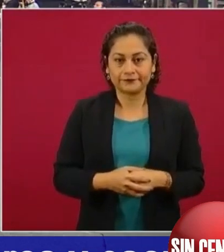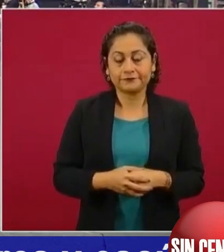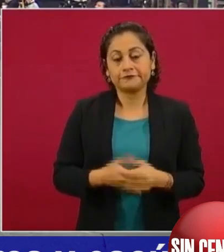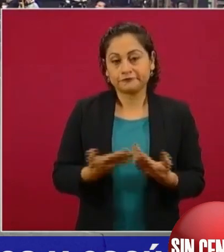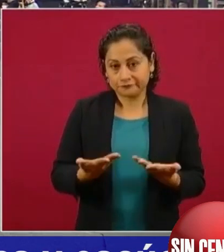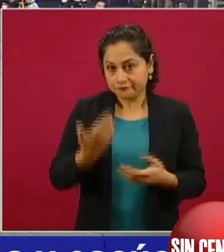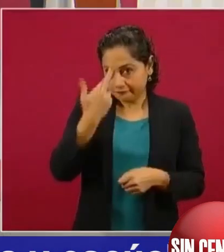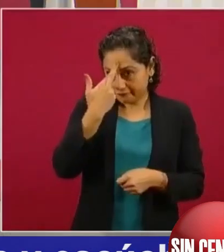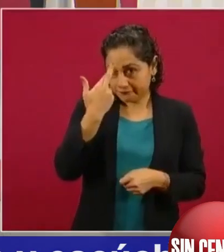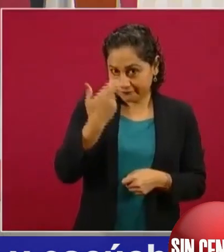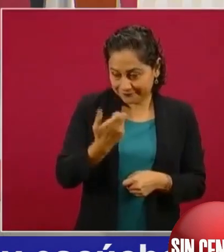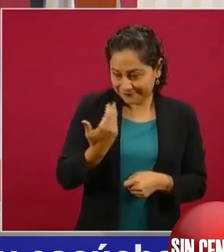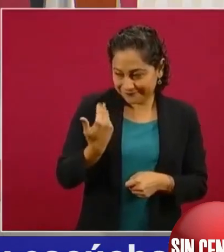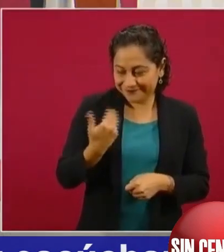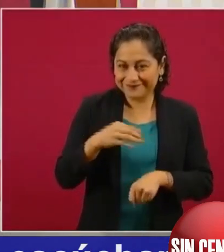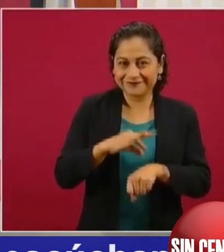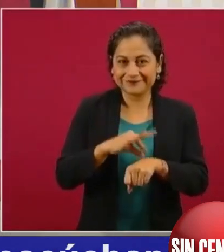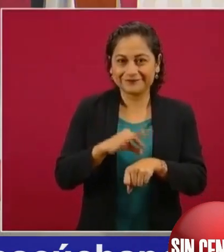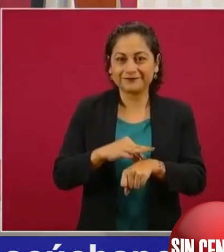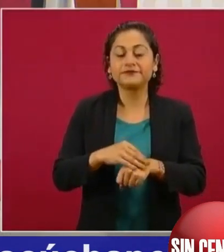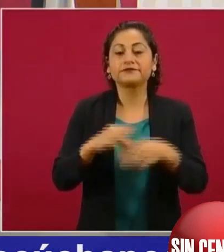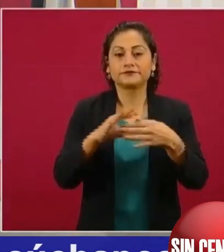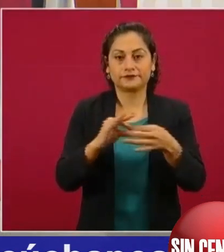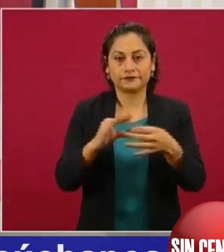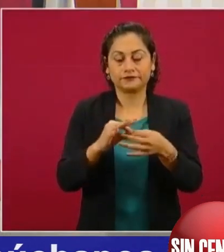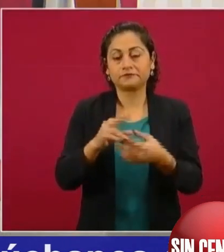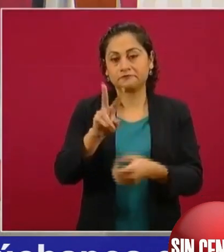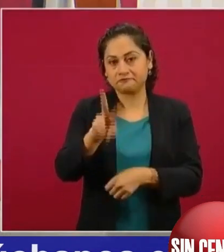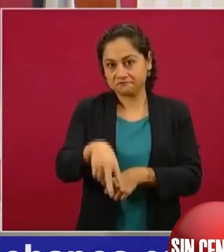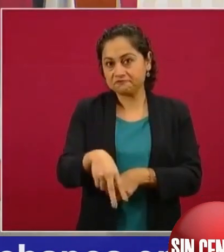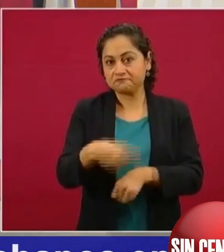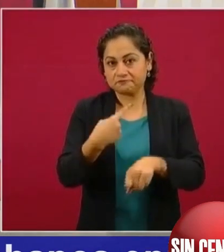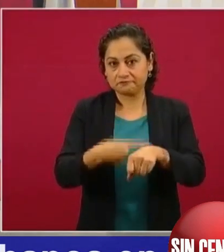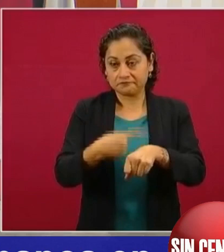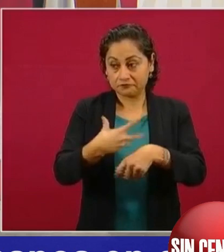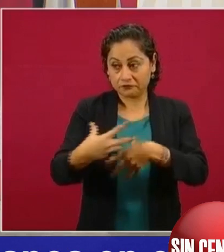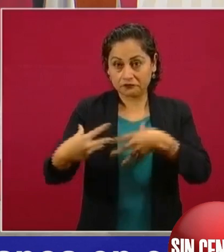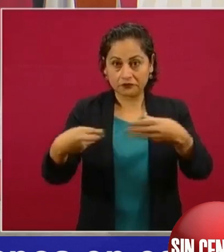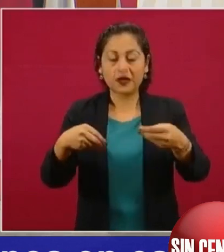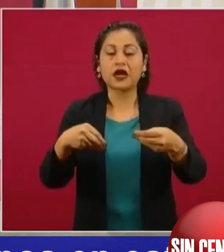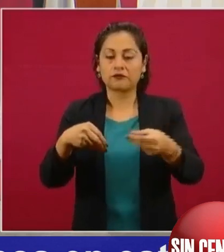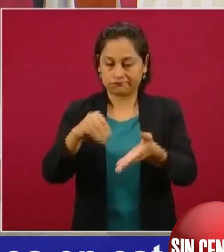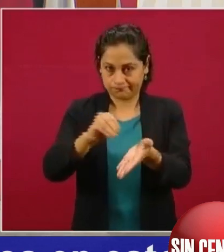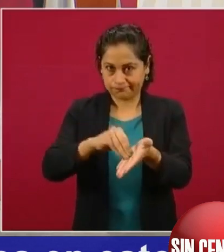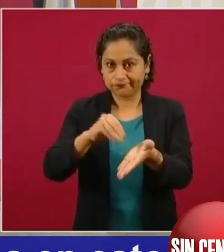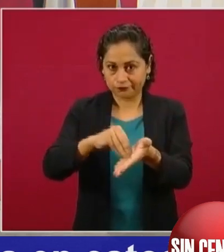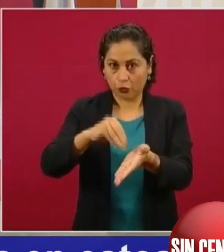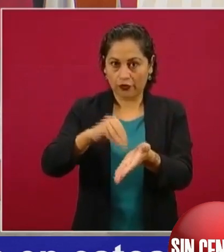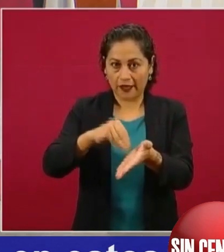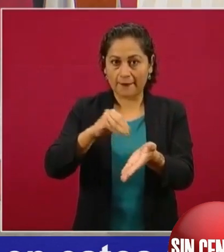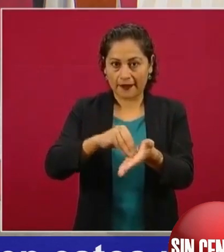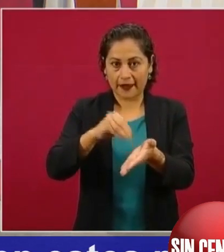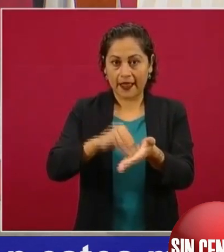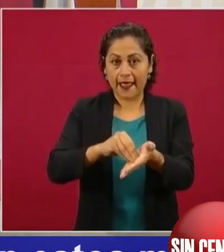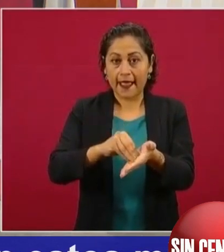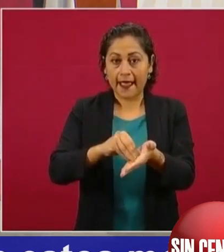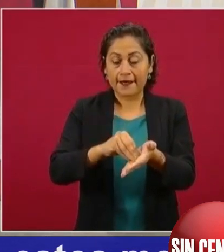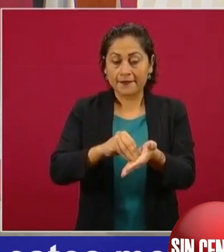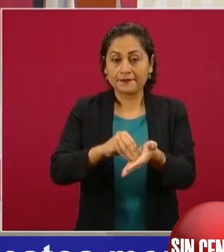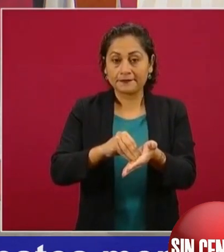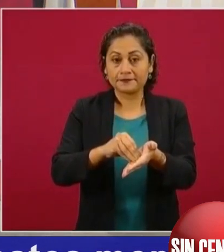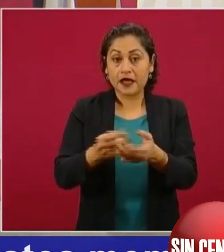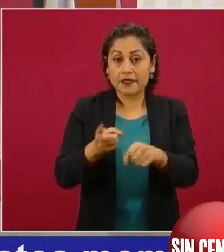de Salud, la epidemia continúa activa en México con algunos incrementos en el número de